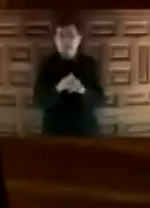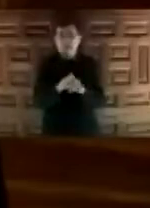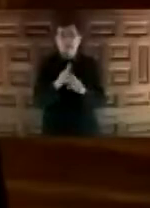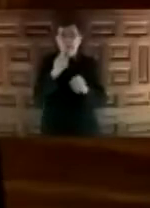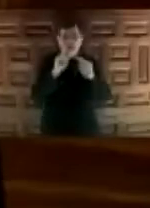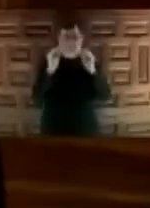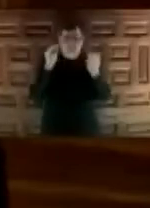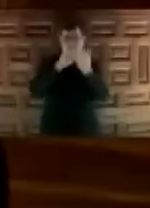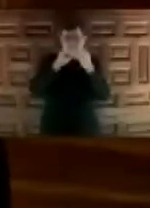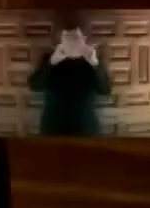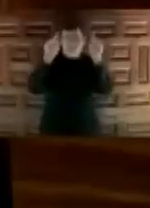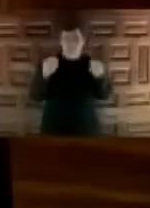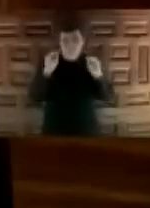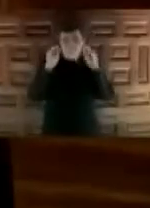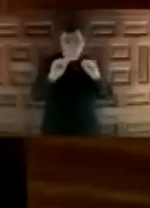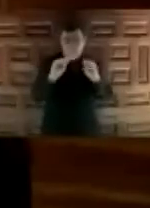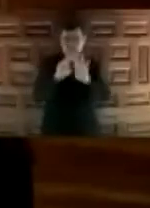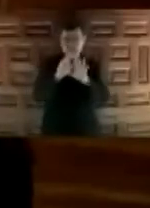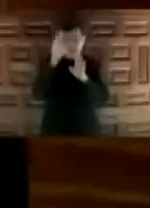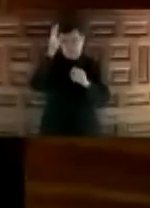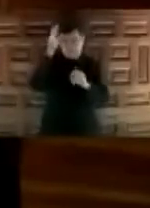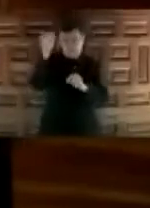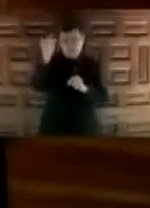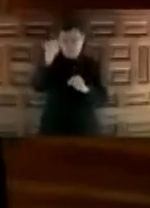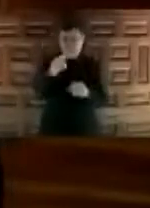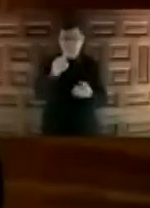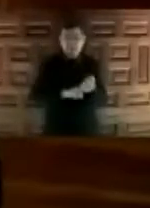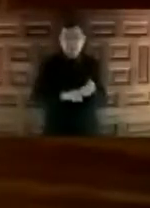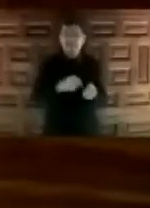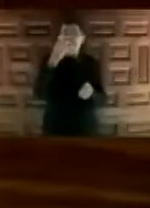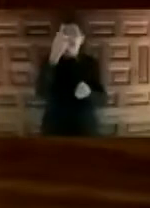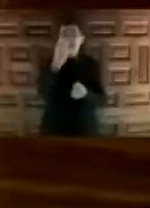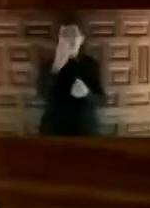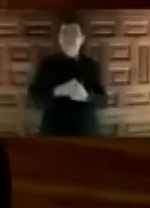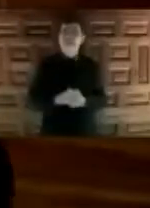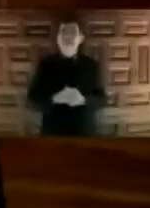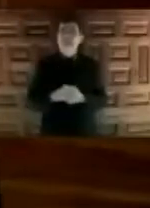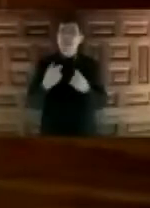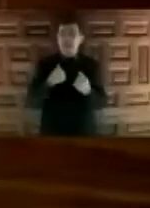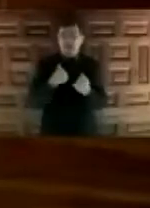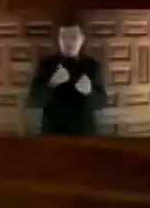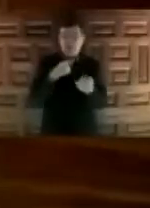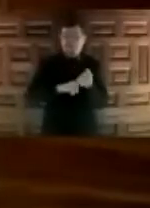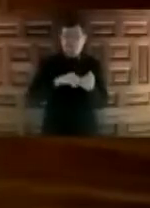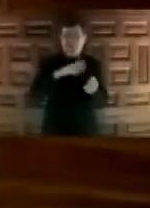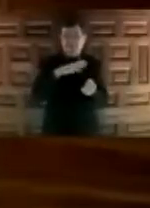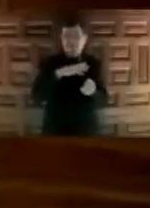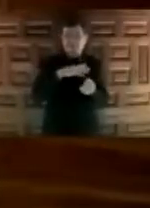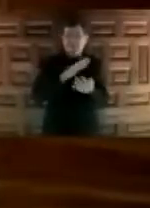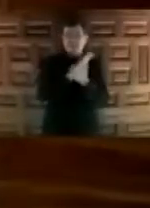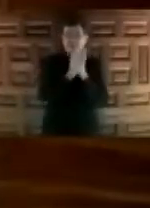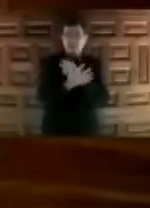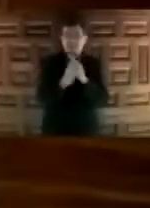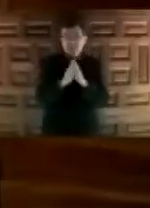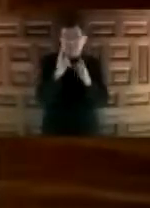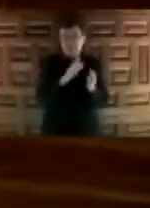un marco normativo y un marco conceptual. Y en ese sentido se convierte en